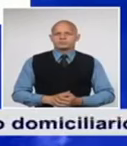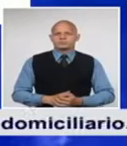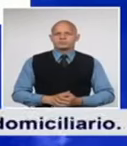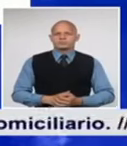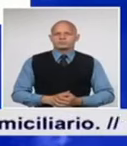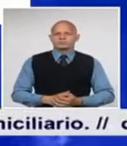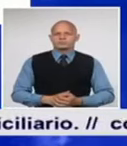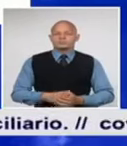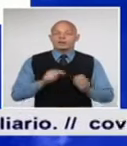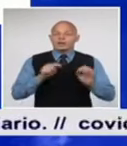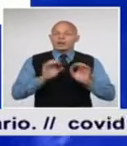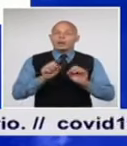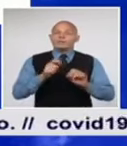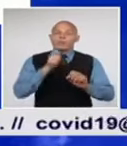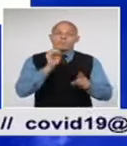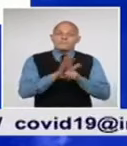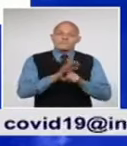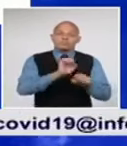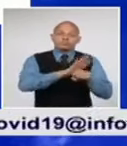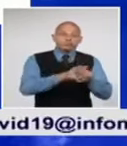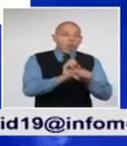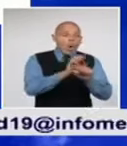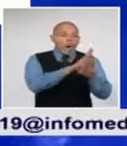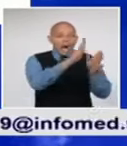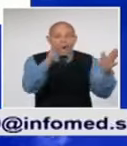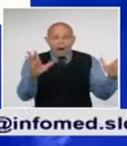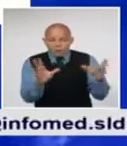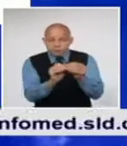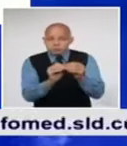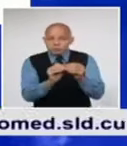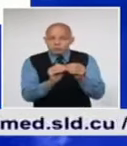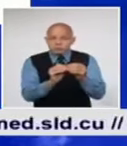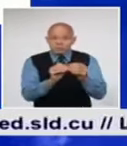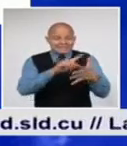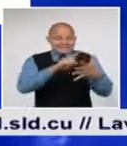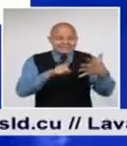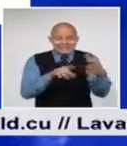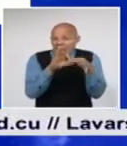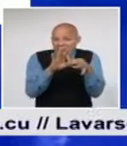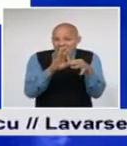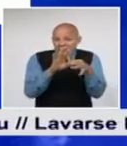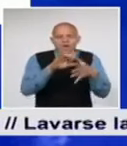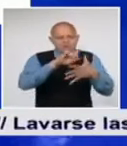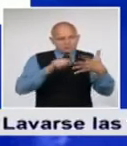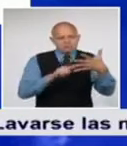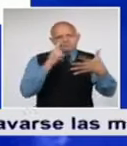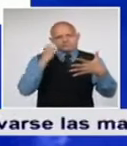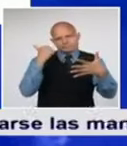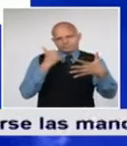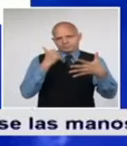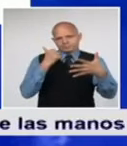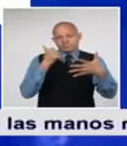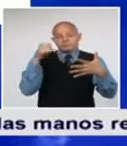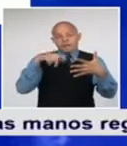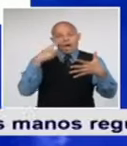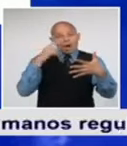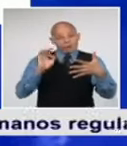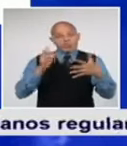incidencia en toda la pandemia. Cuando vamos a hablar de los fallecidos, se mantiene Estados Unidos, como ya habíamos